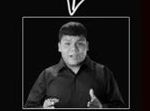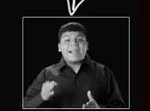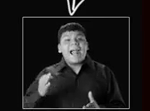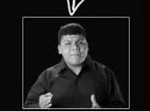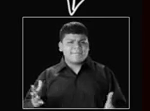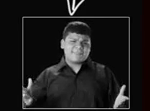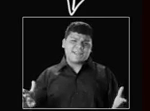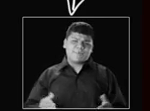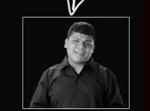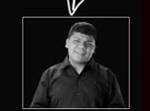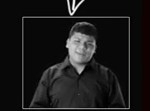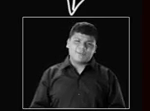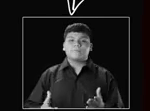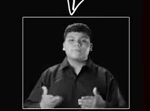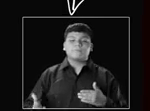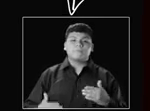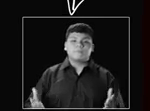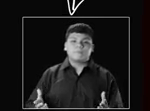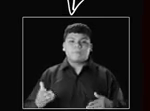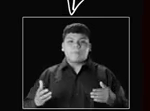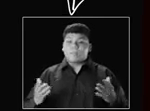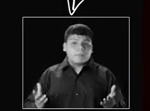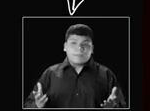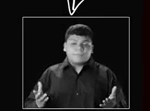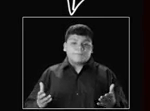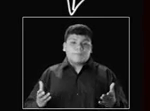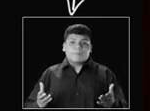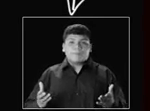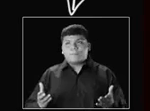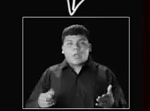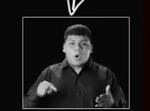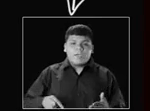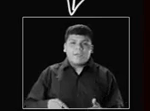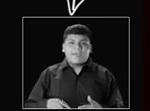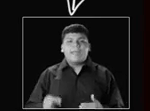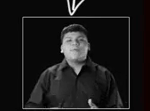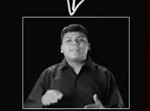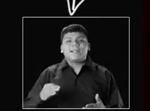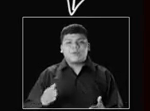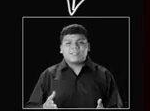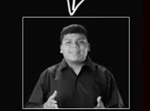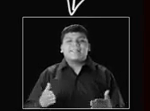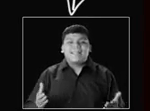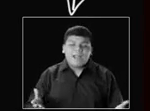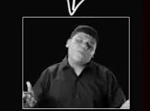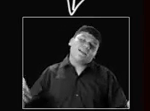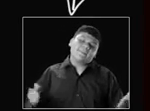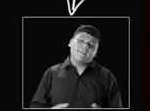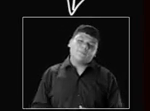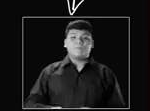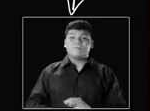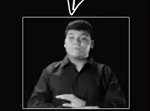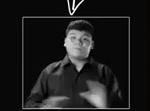Políticos, realmente estamos cansados. Hoy queremos decirles la neta, cabrones. Hoy queremos decir las cosas tal como